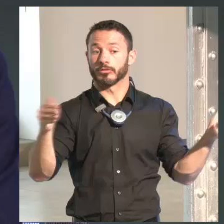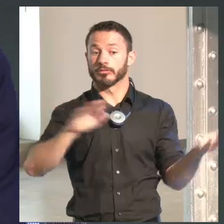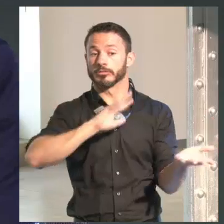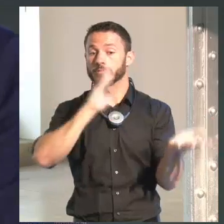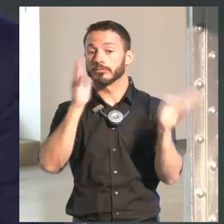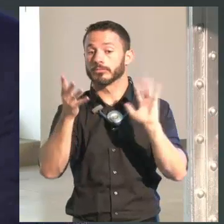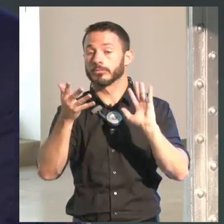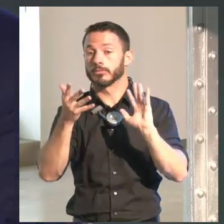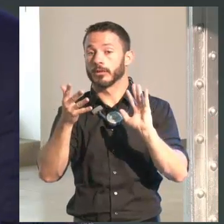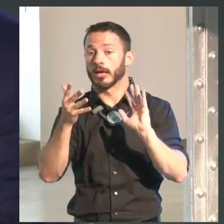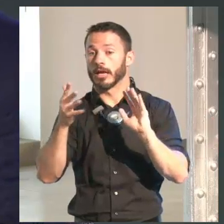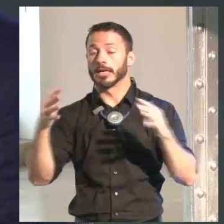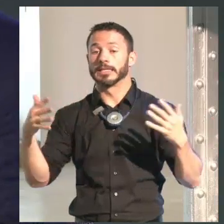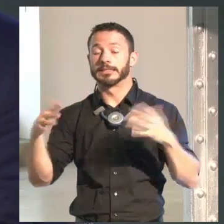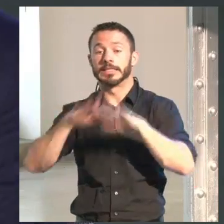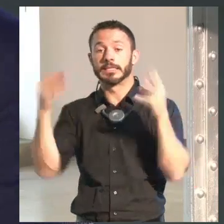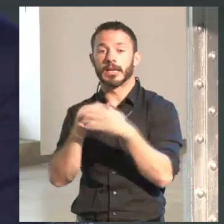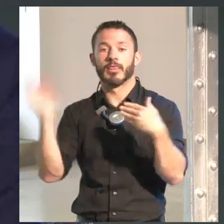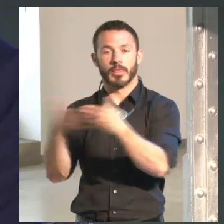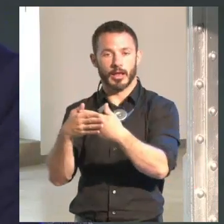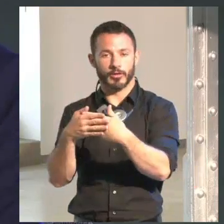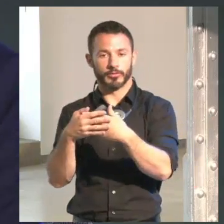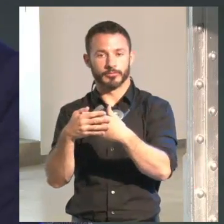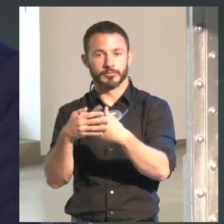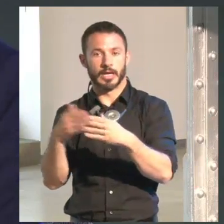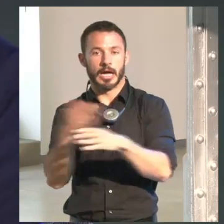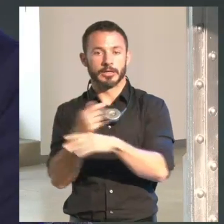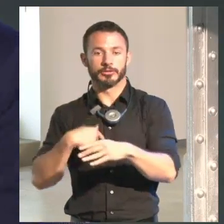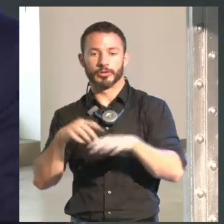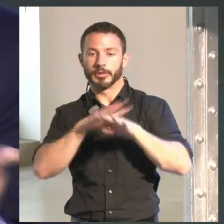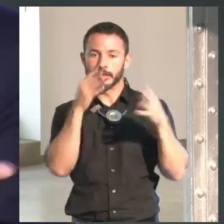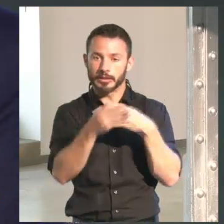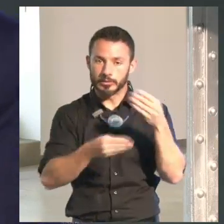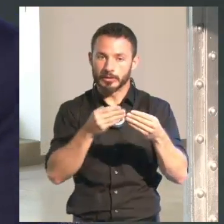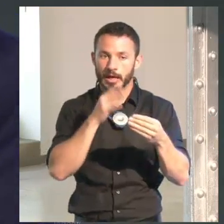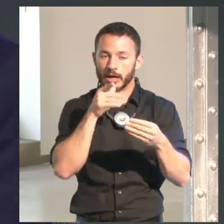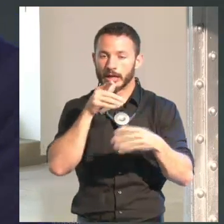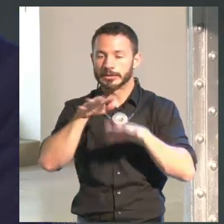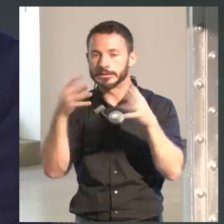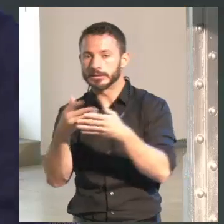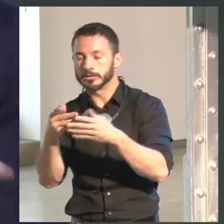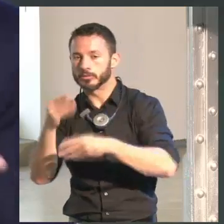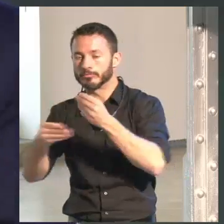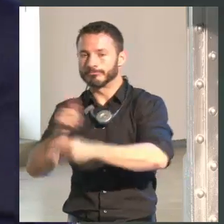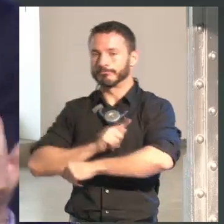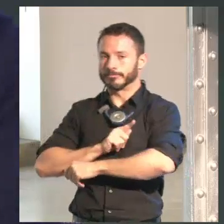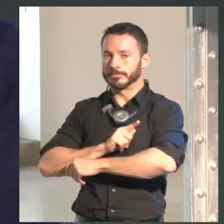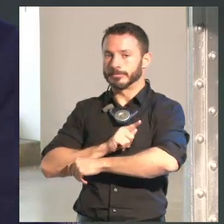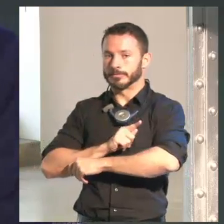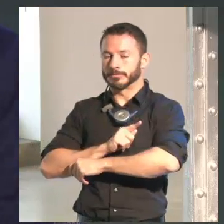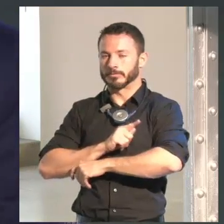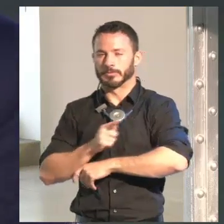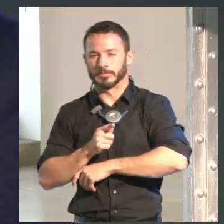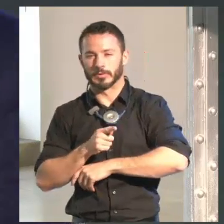ir yo a Internet a que el Internet venga a mí. Vamos al mundo de los asistentes, al mundo en el que es genial. Es decir, ¿qué